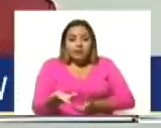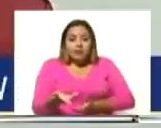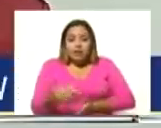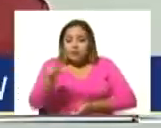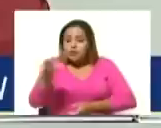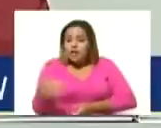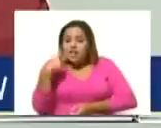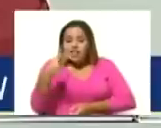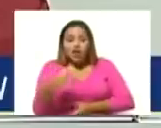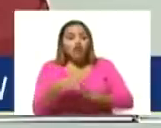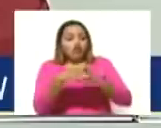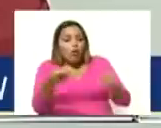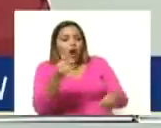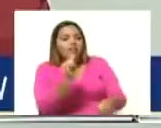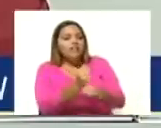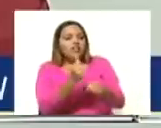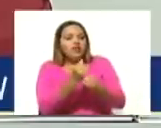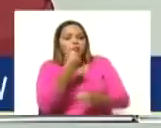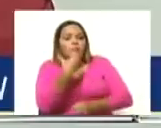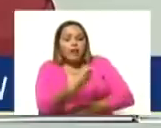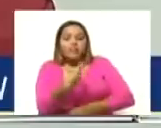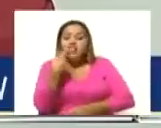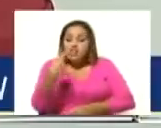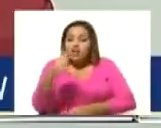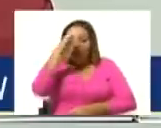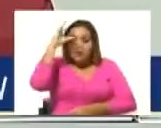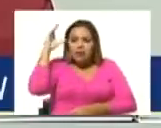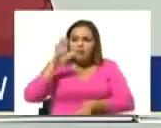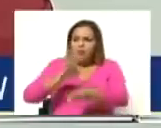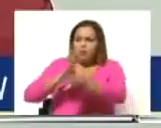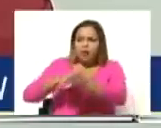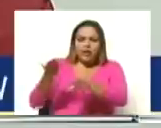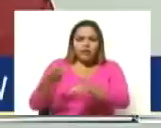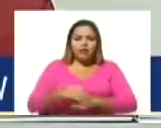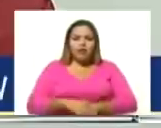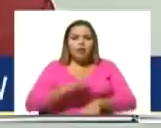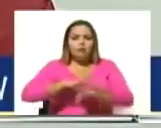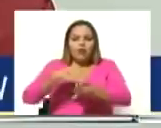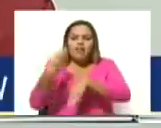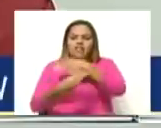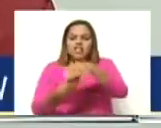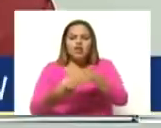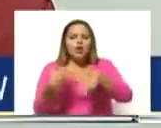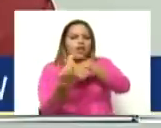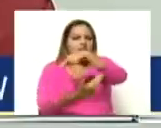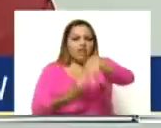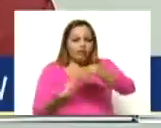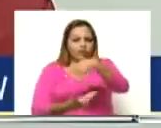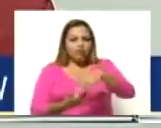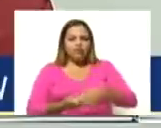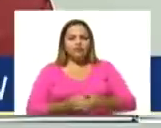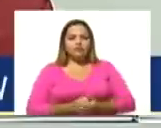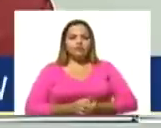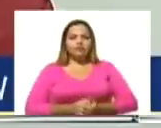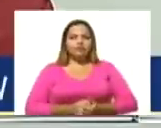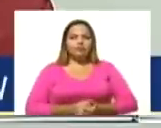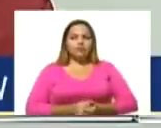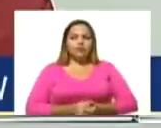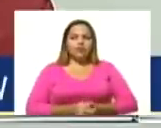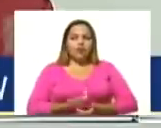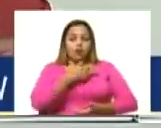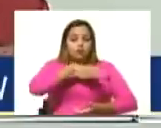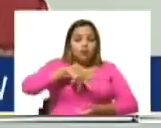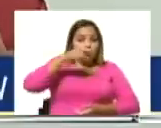que todo estaba funcionando bien. ¿Sabes por qué estaba funcionando bien? Porque lo estaba haciendo la revolución. Y estaba nuestro